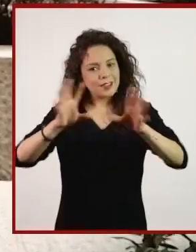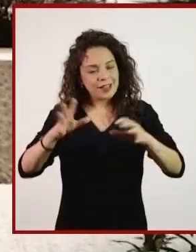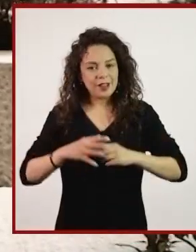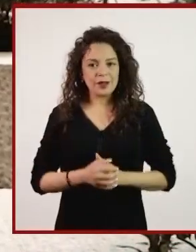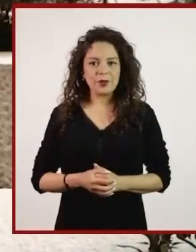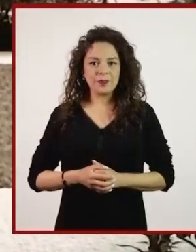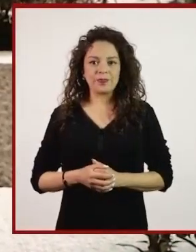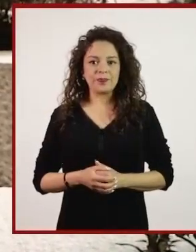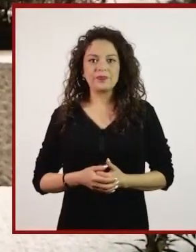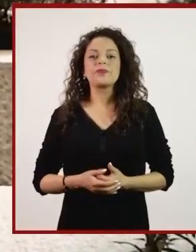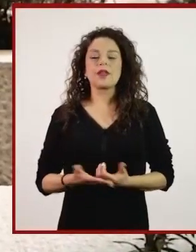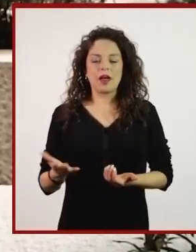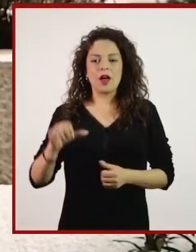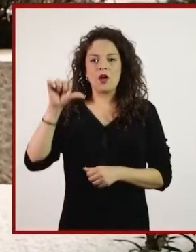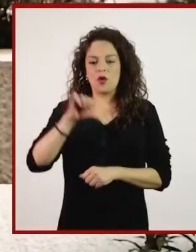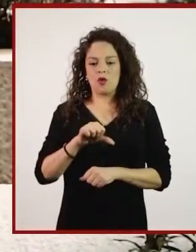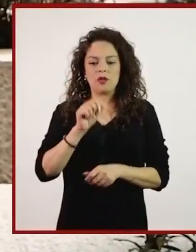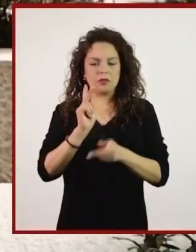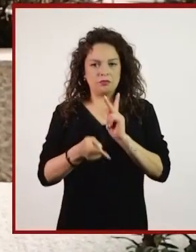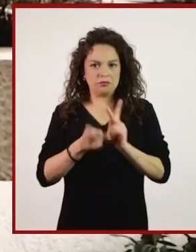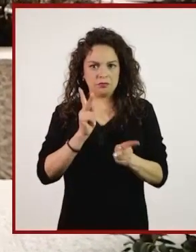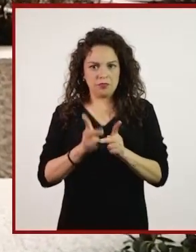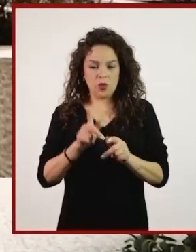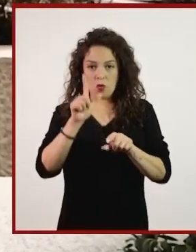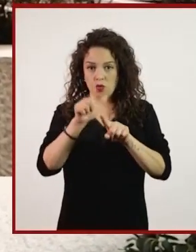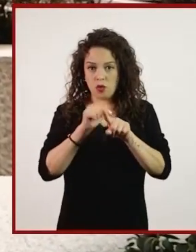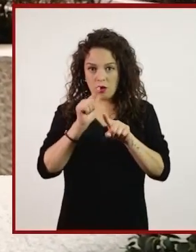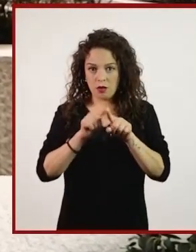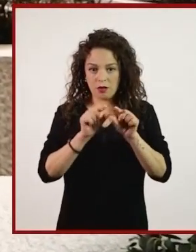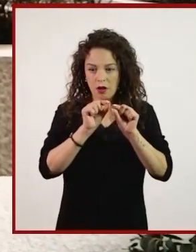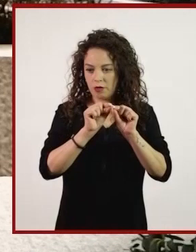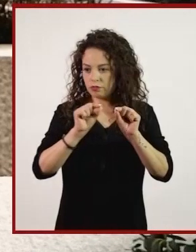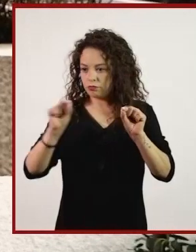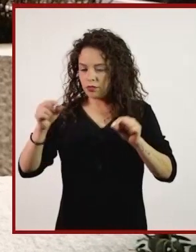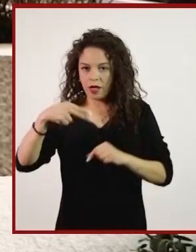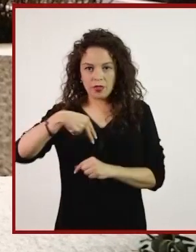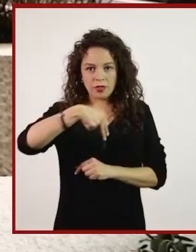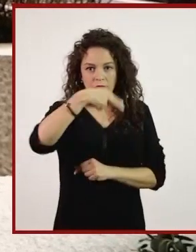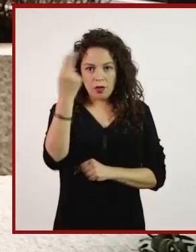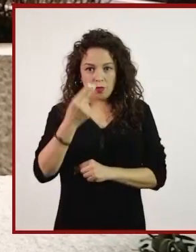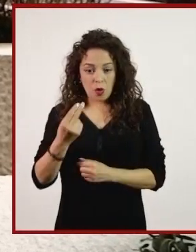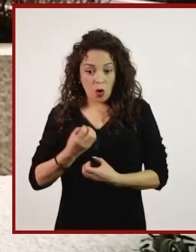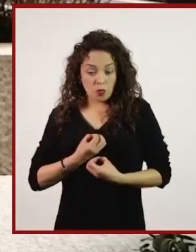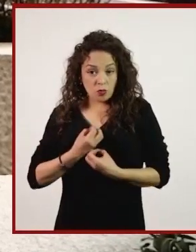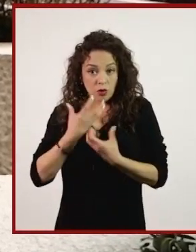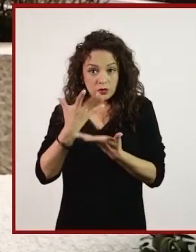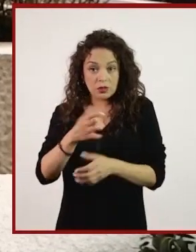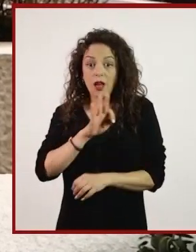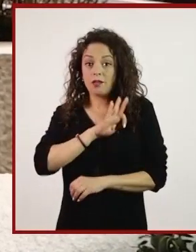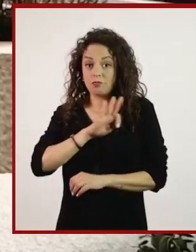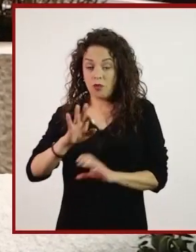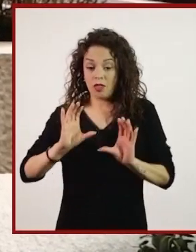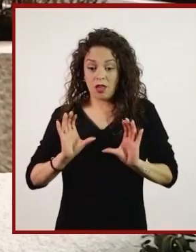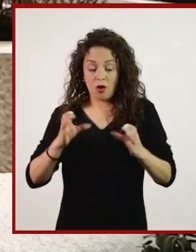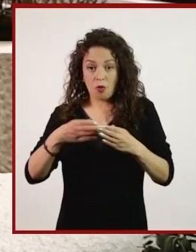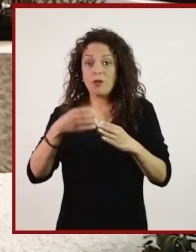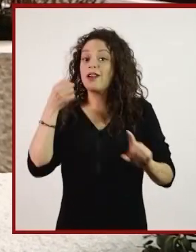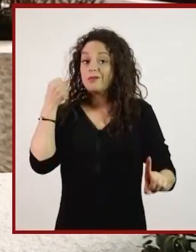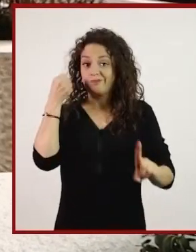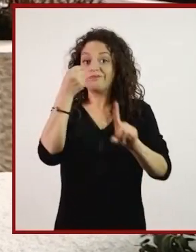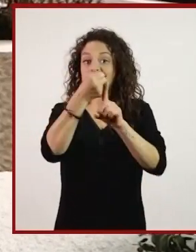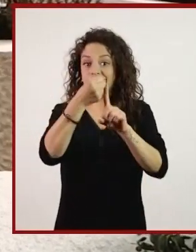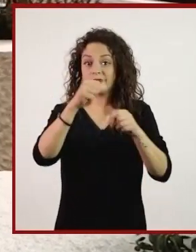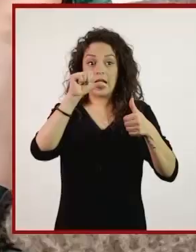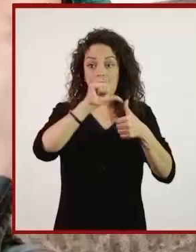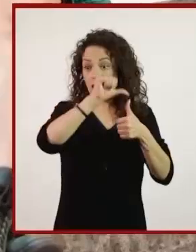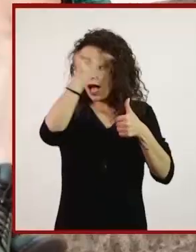públicos. Claro. Hoy vamos a hablar de cómo los colores, las líneas, los dibujos y la poesía pueden impactar